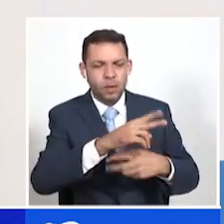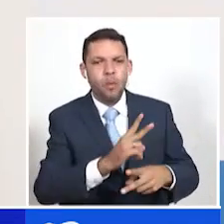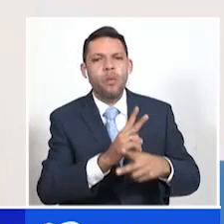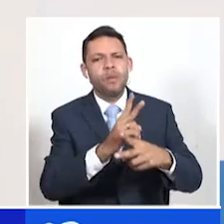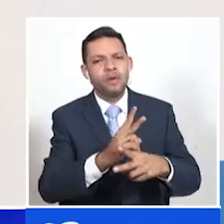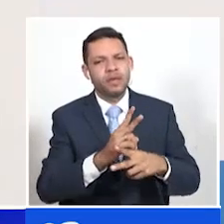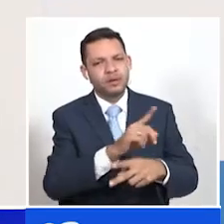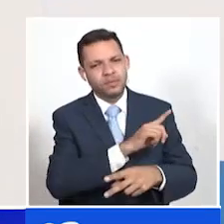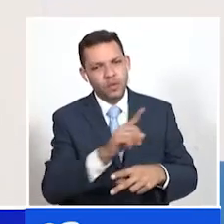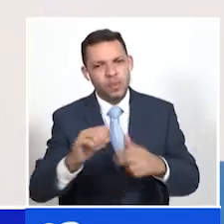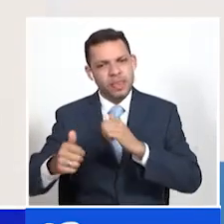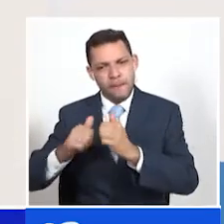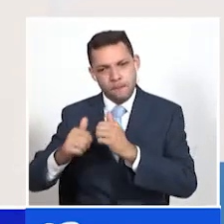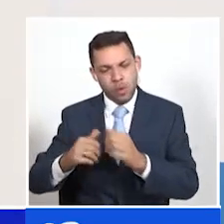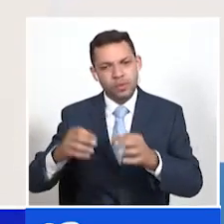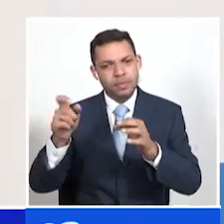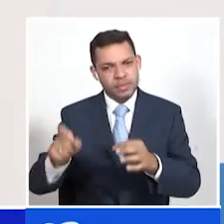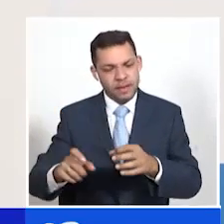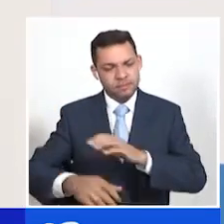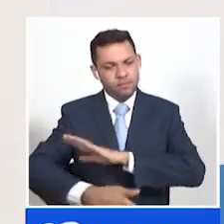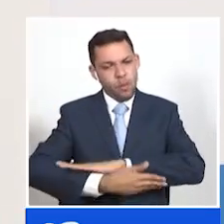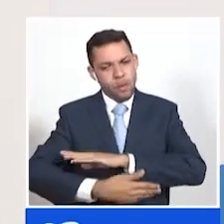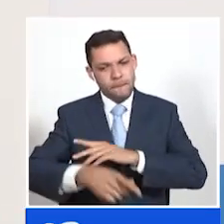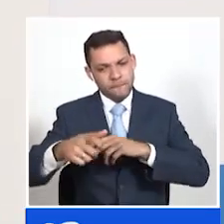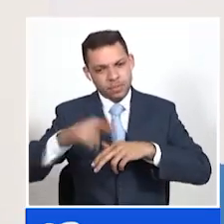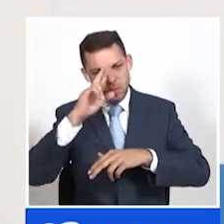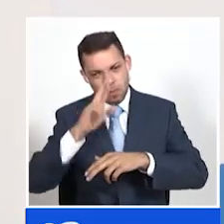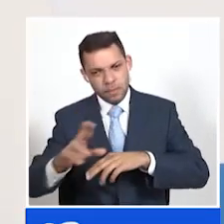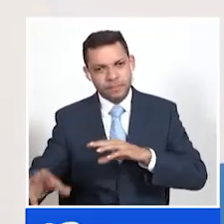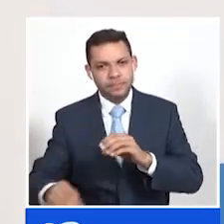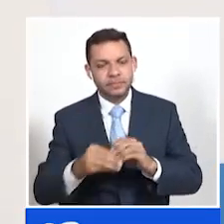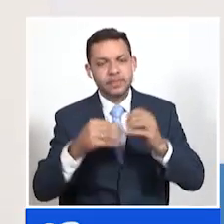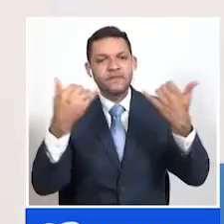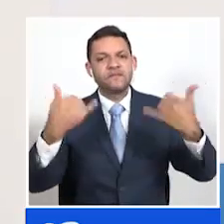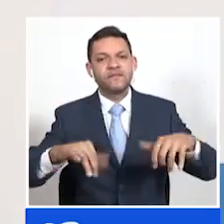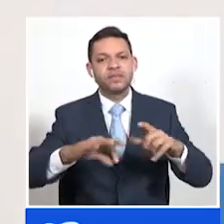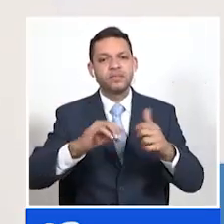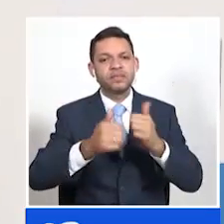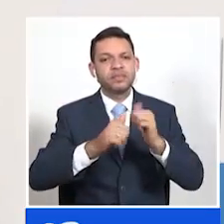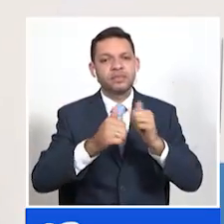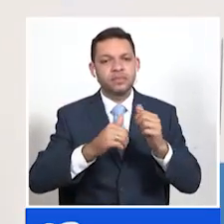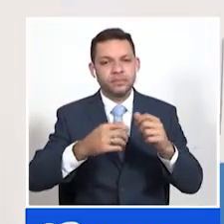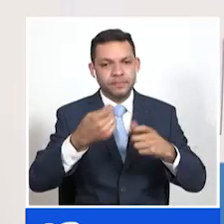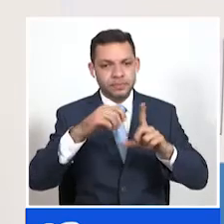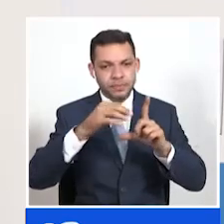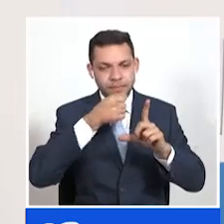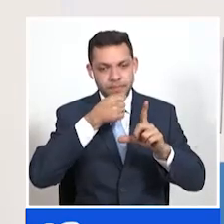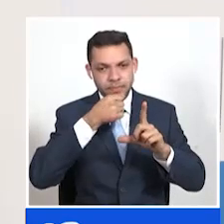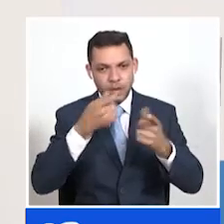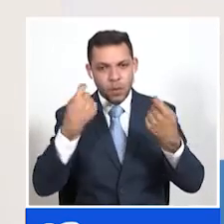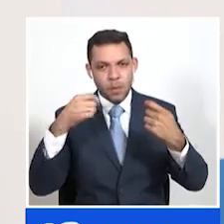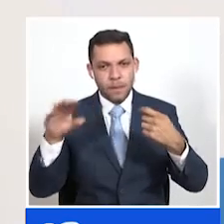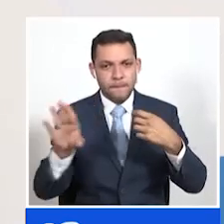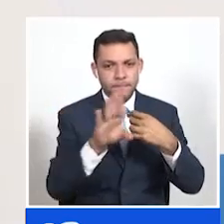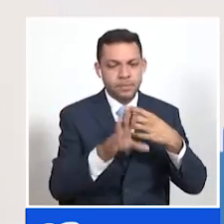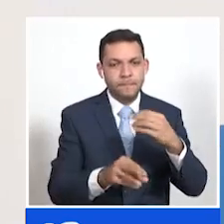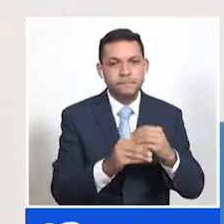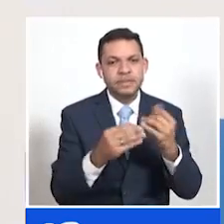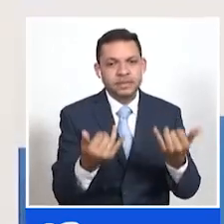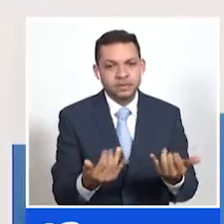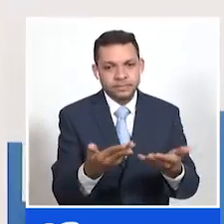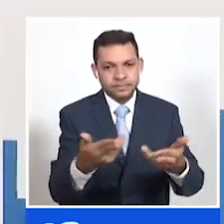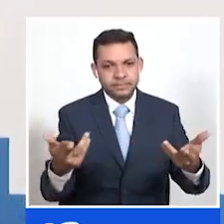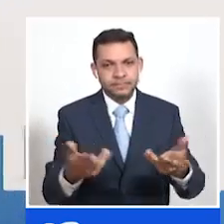que ver con la parte deportiva. 7:42 minutos, hasta aquí la información deportiva en Telecafé Noticias. Pausa comercial y ya regresamos con mucho más para todos